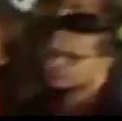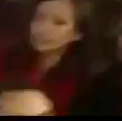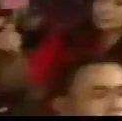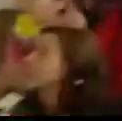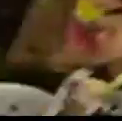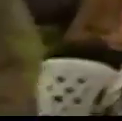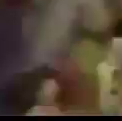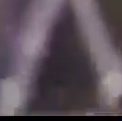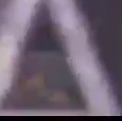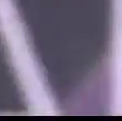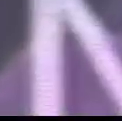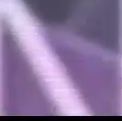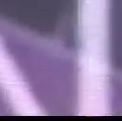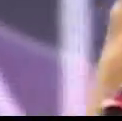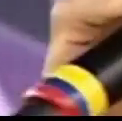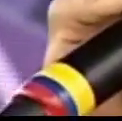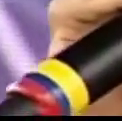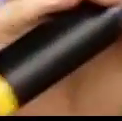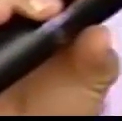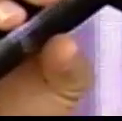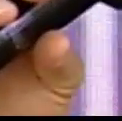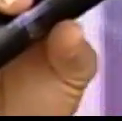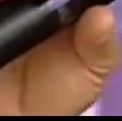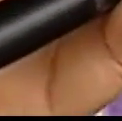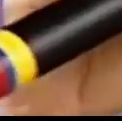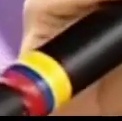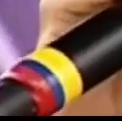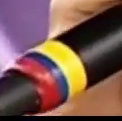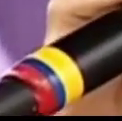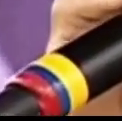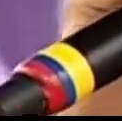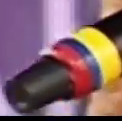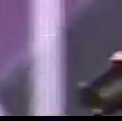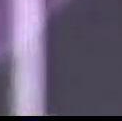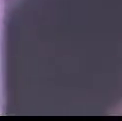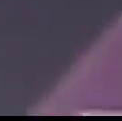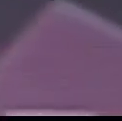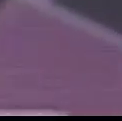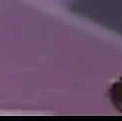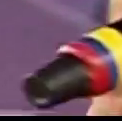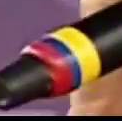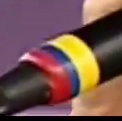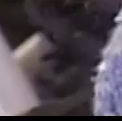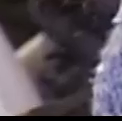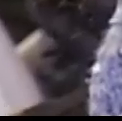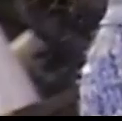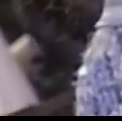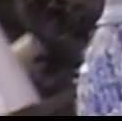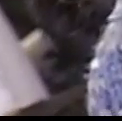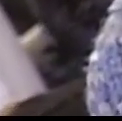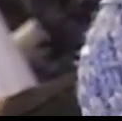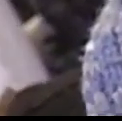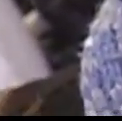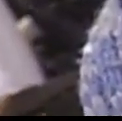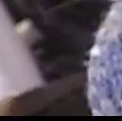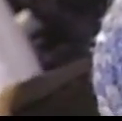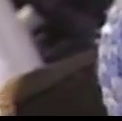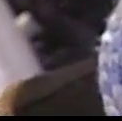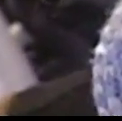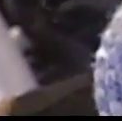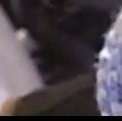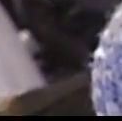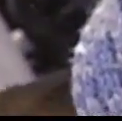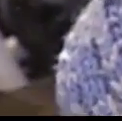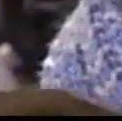conocerte, oh tierra de amor. Todos preguntan por venir a verte, por conocerte, oh